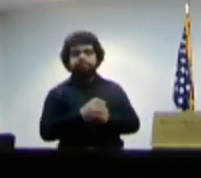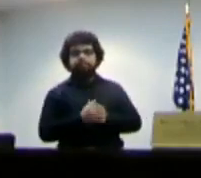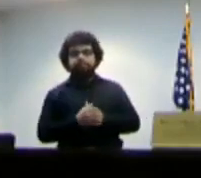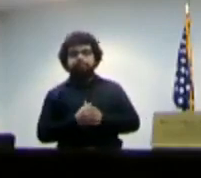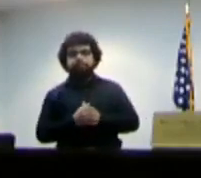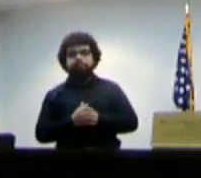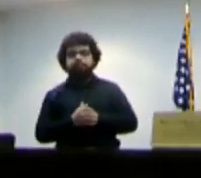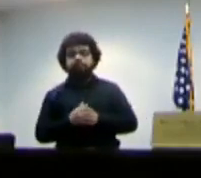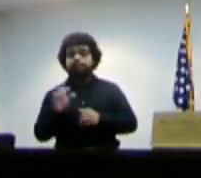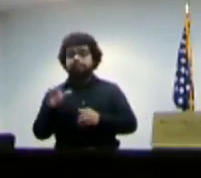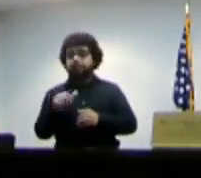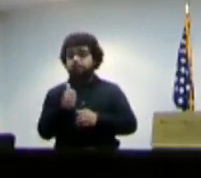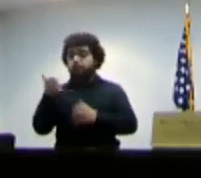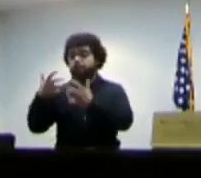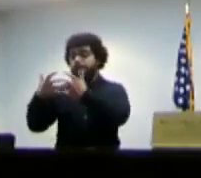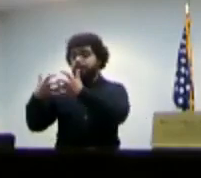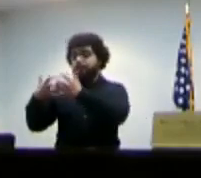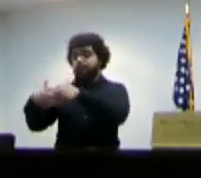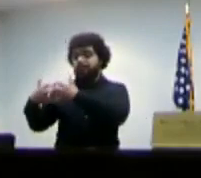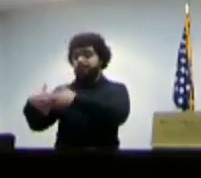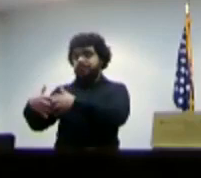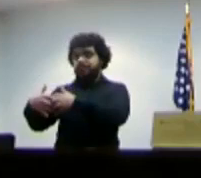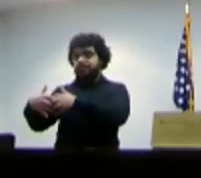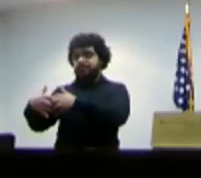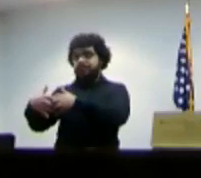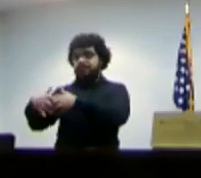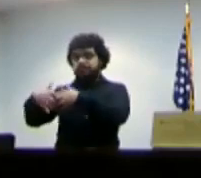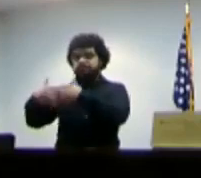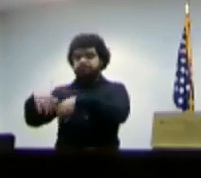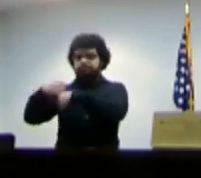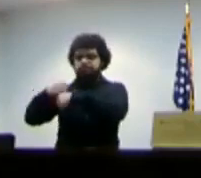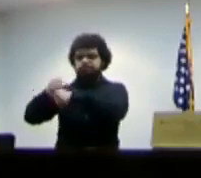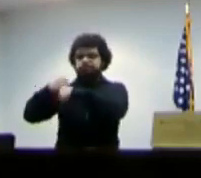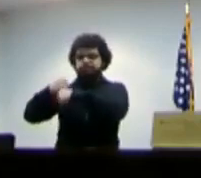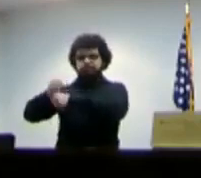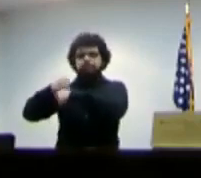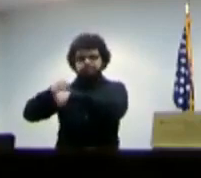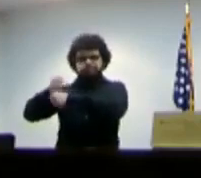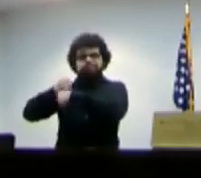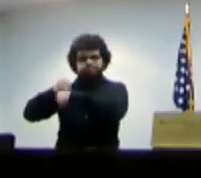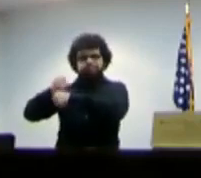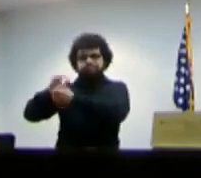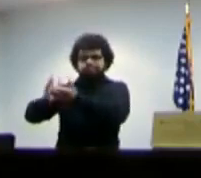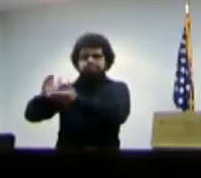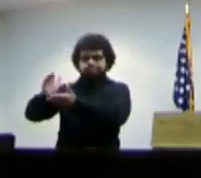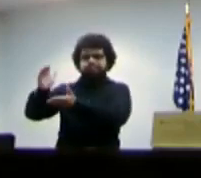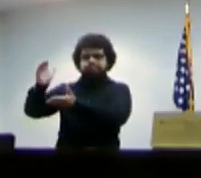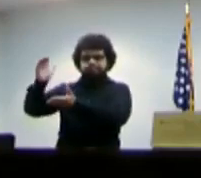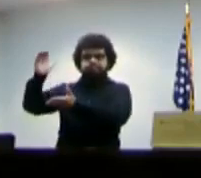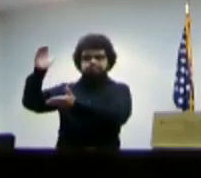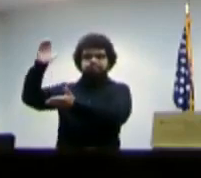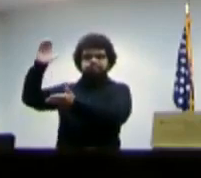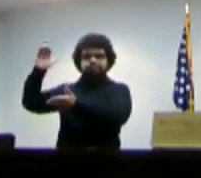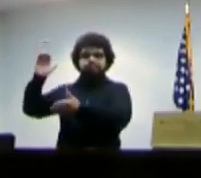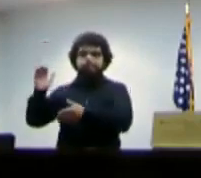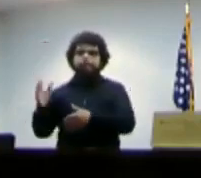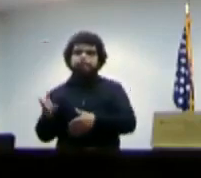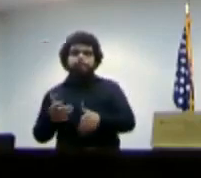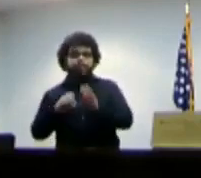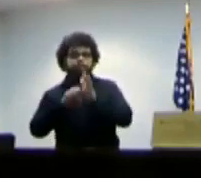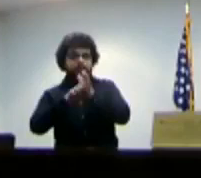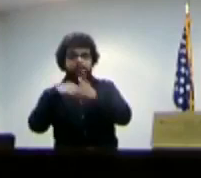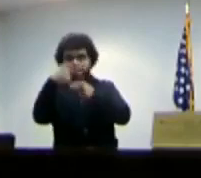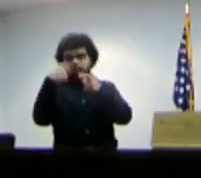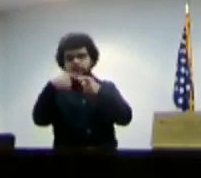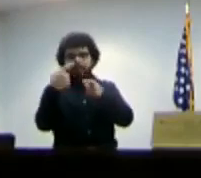hay unidades que automáticamente aumentan su generación. Ese es el caso. Las turbinas de combustión reaccionan